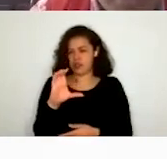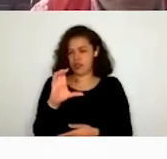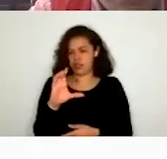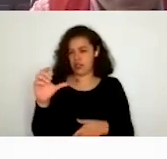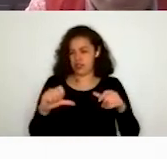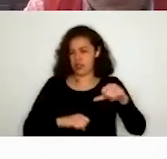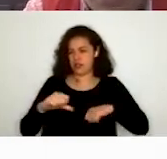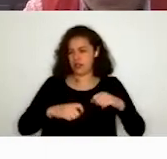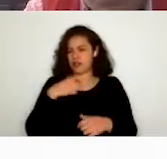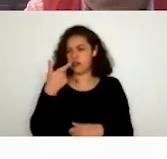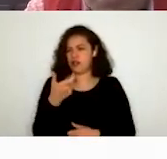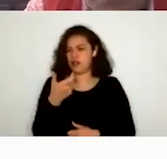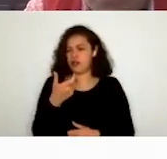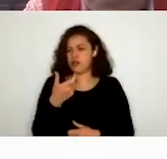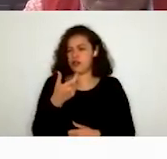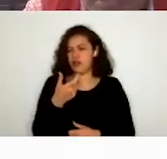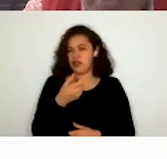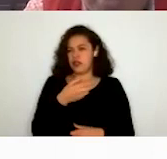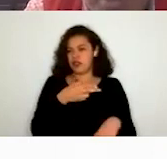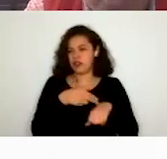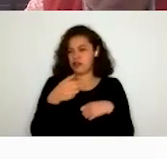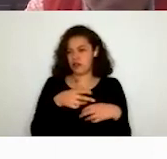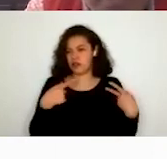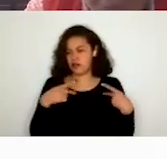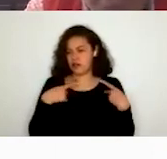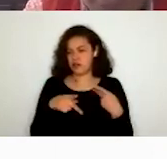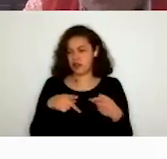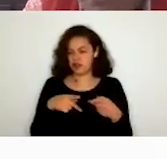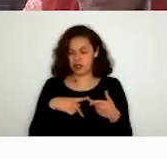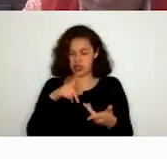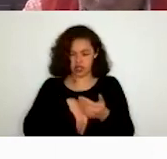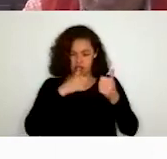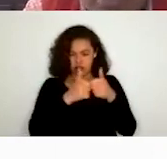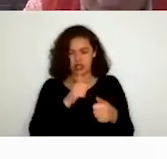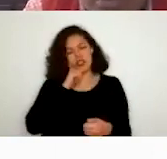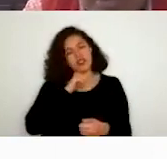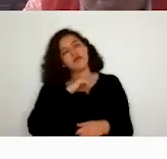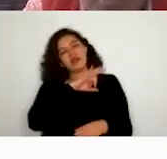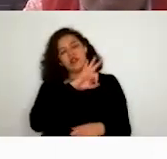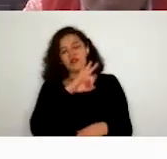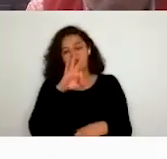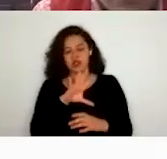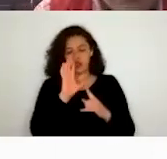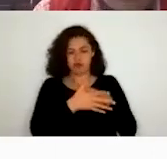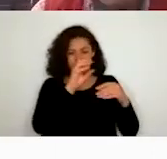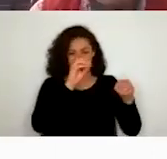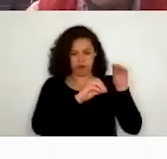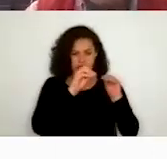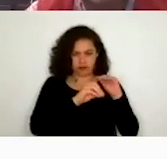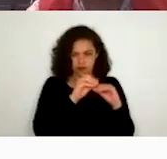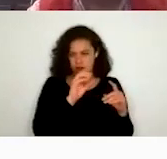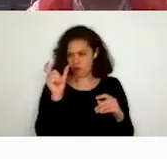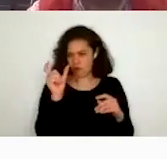económica, el número de población fija del establecimiento, la fecha de integración del comité